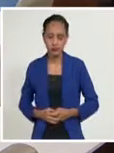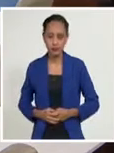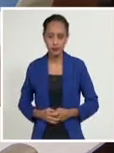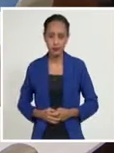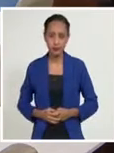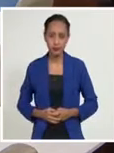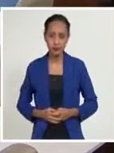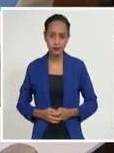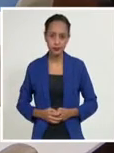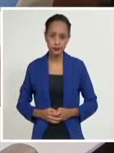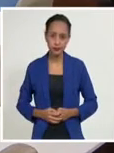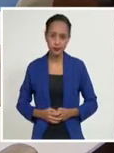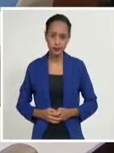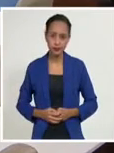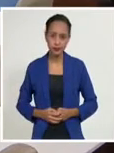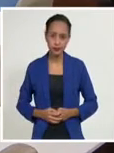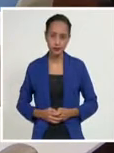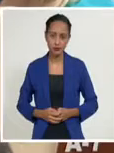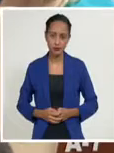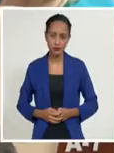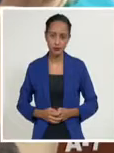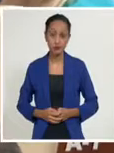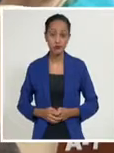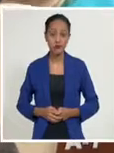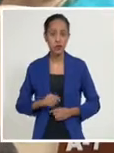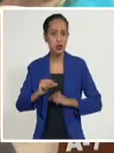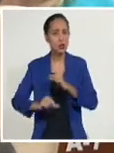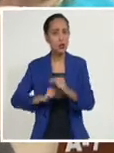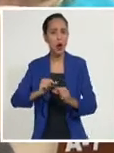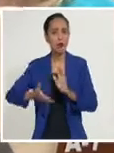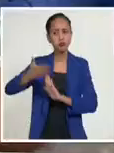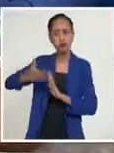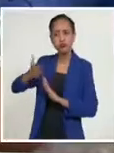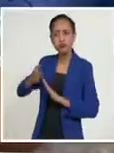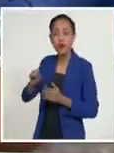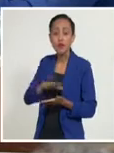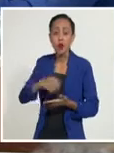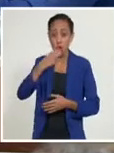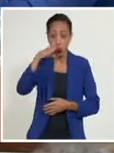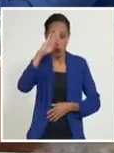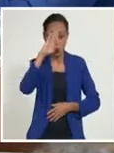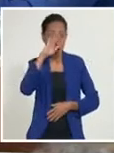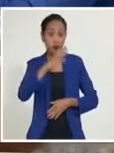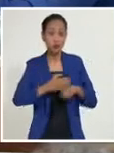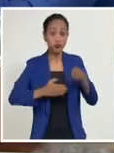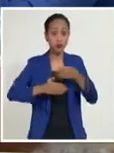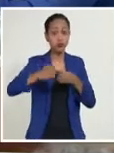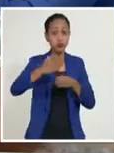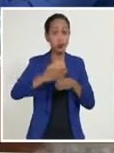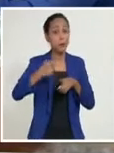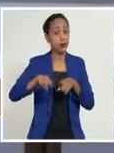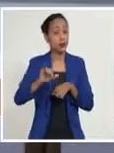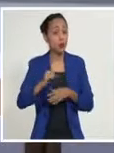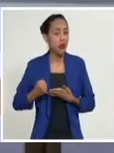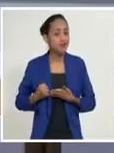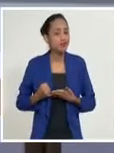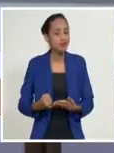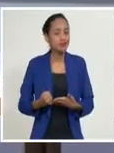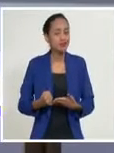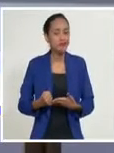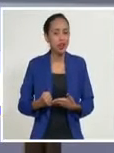misma medida en que se van transformando los barrios cubanos desde el punto de vista constructivo hay que aportar a la espiritualidad